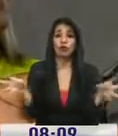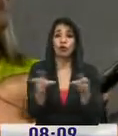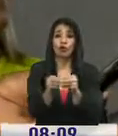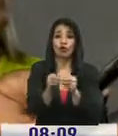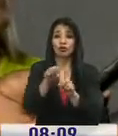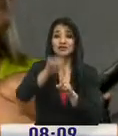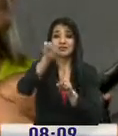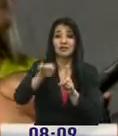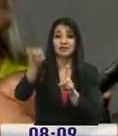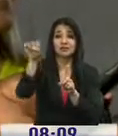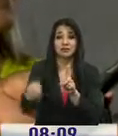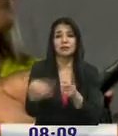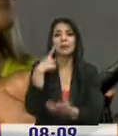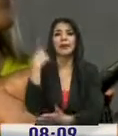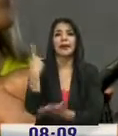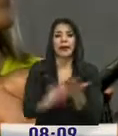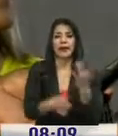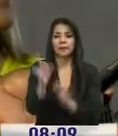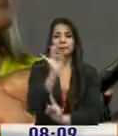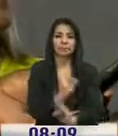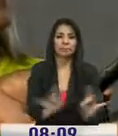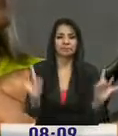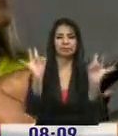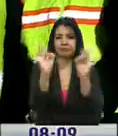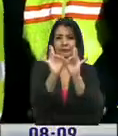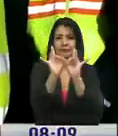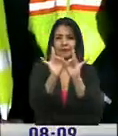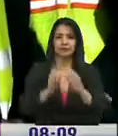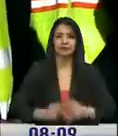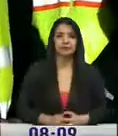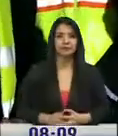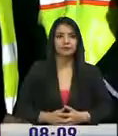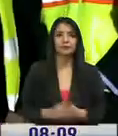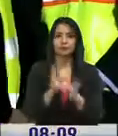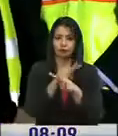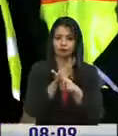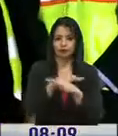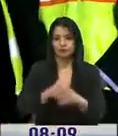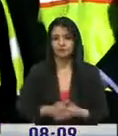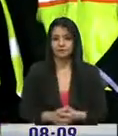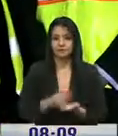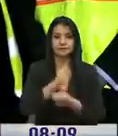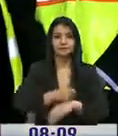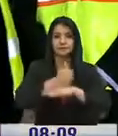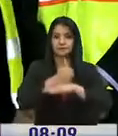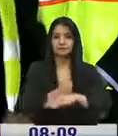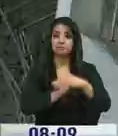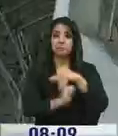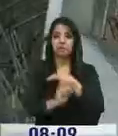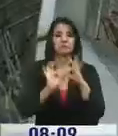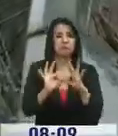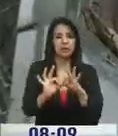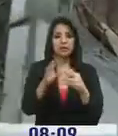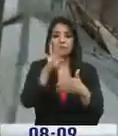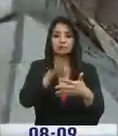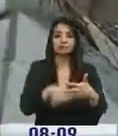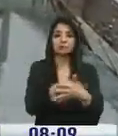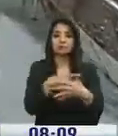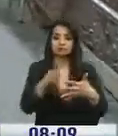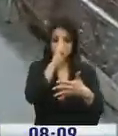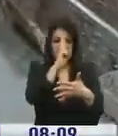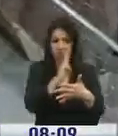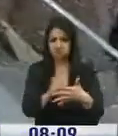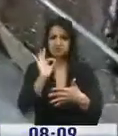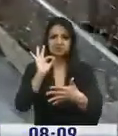sistemas para garantizar su perfecta operatividad. Según las autoridades, el metro avanza de manera óptima, respetando los